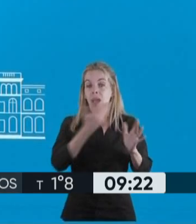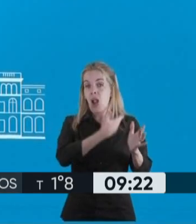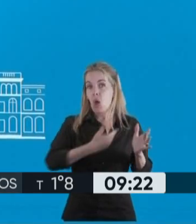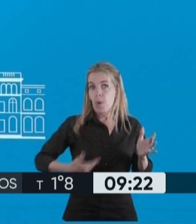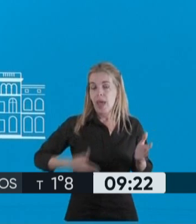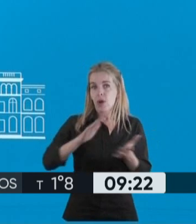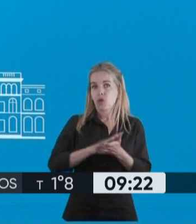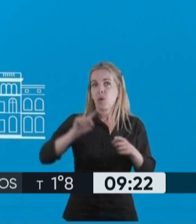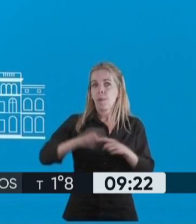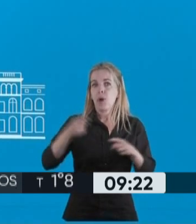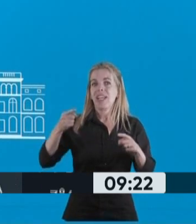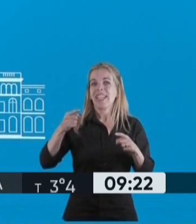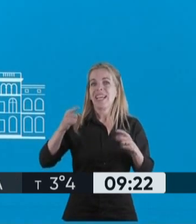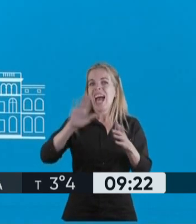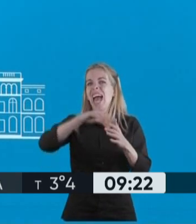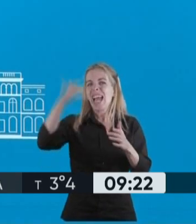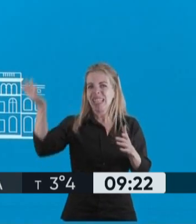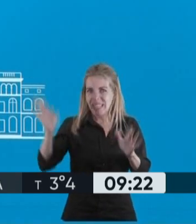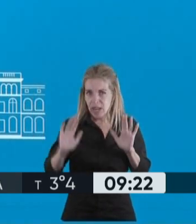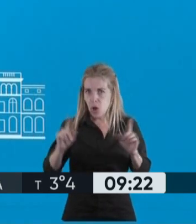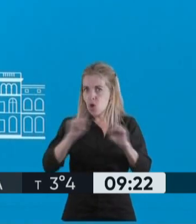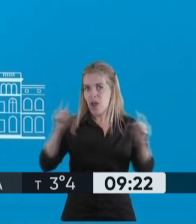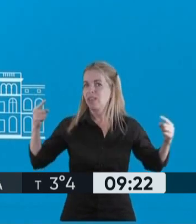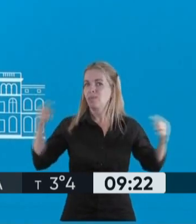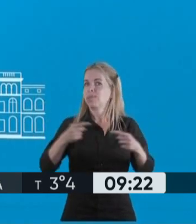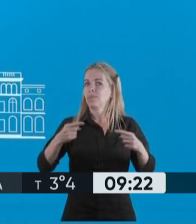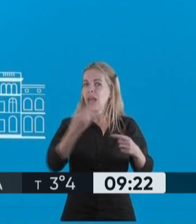política exterior es coherencia y lejos está de ser una contradicción.